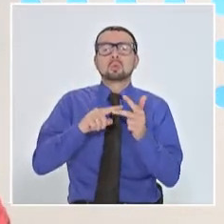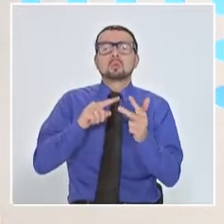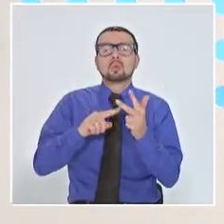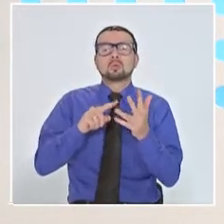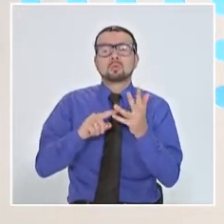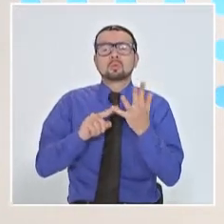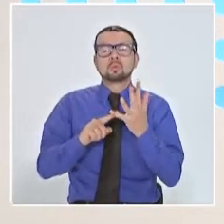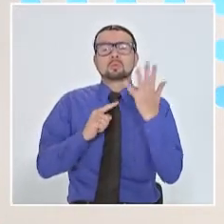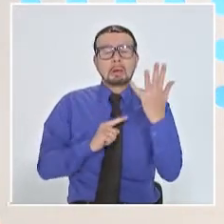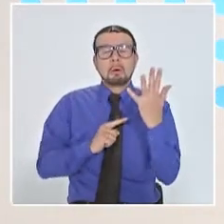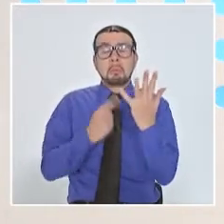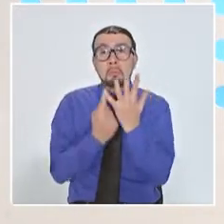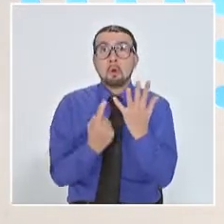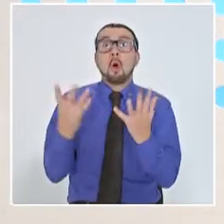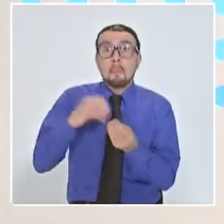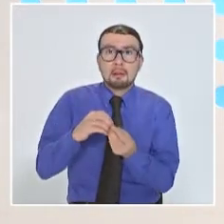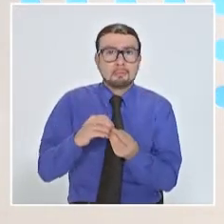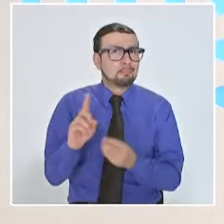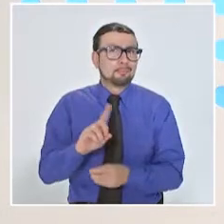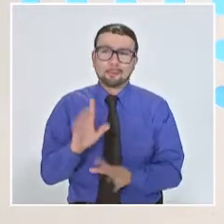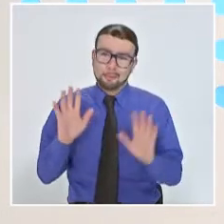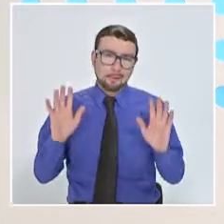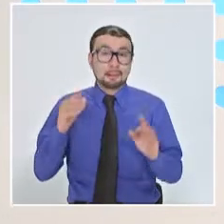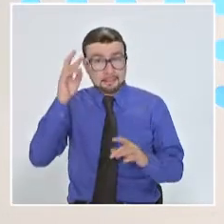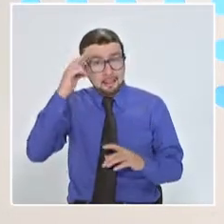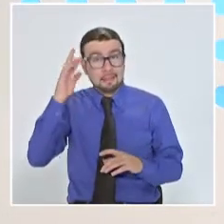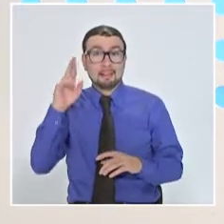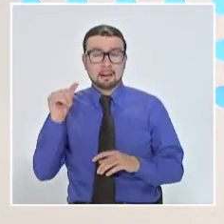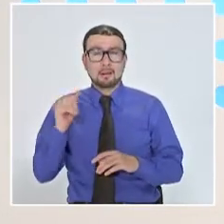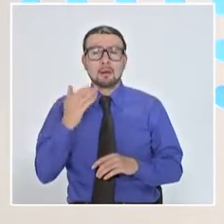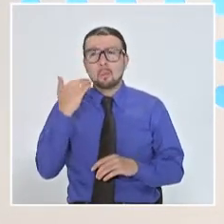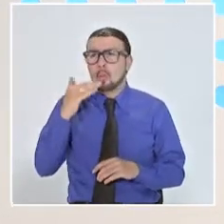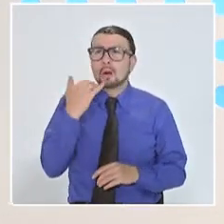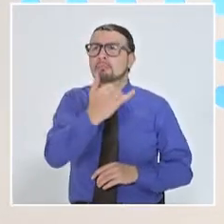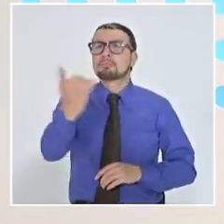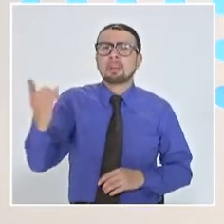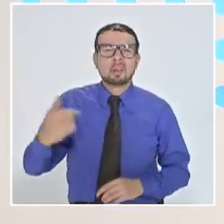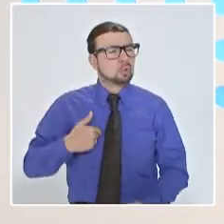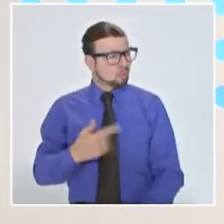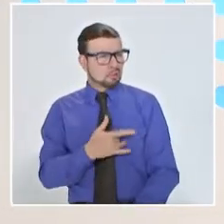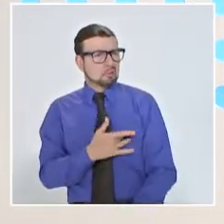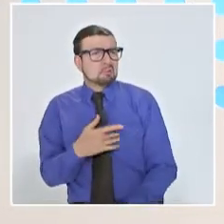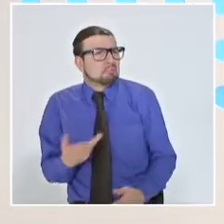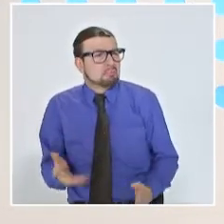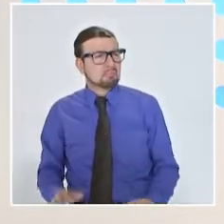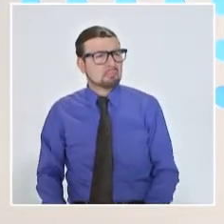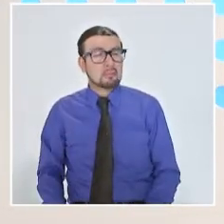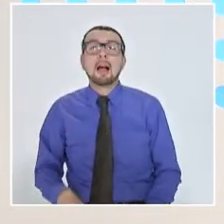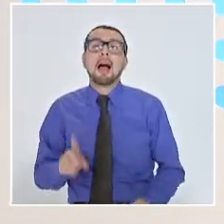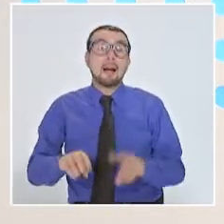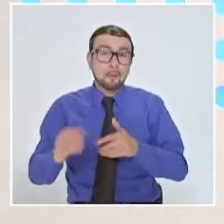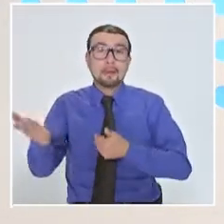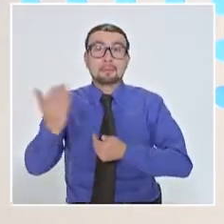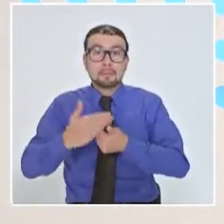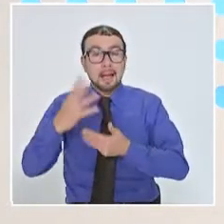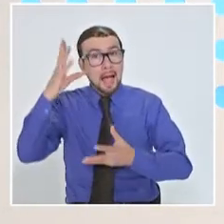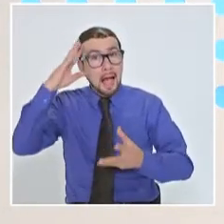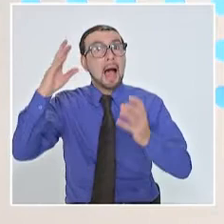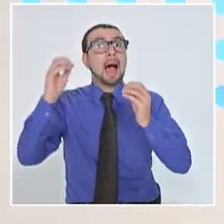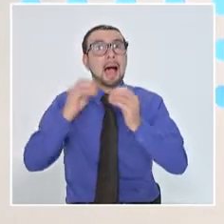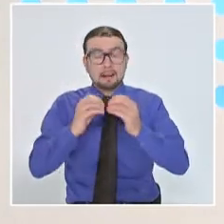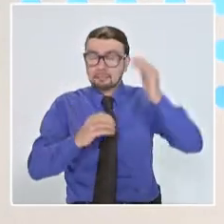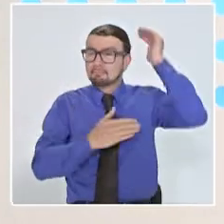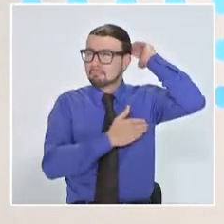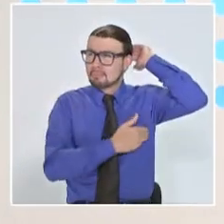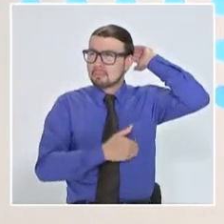muchas dirán, ¿y yo qué me voy a sentir? Pues muchas veces vienen, se hacen el examen y aprenden cómo es su seno. Y el día que apareció